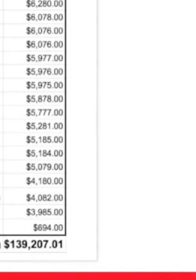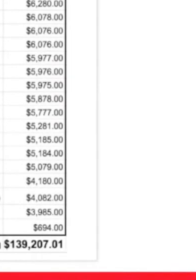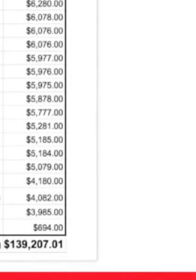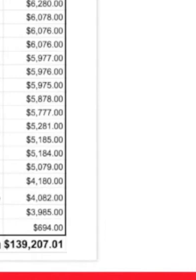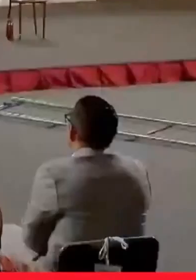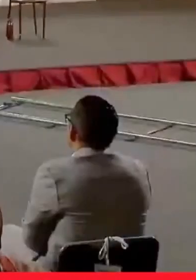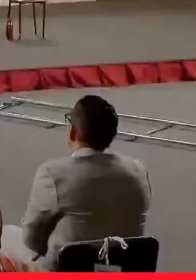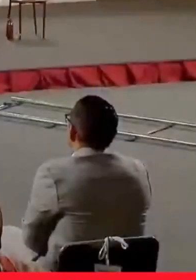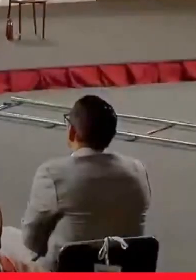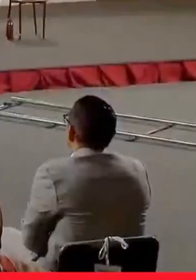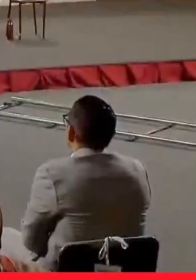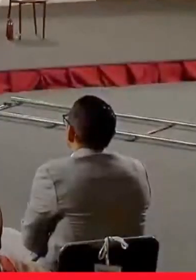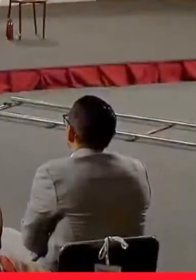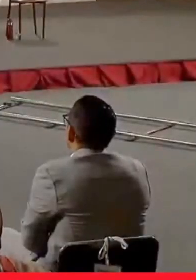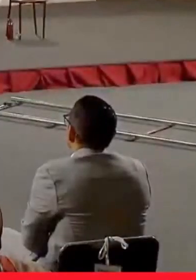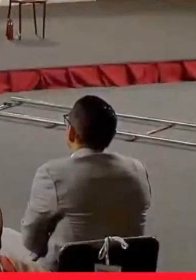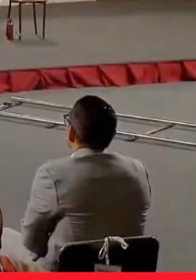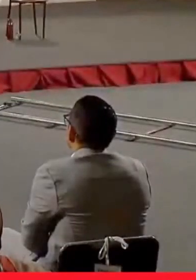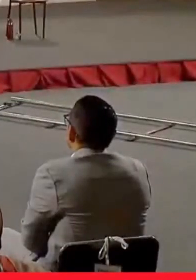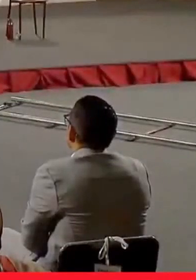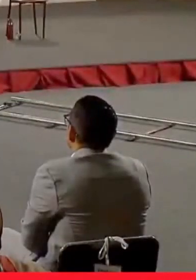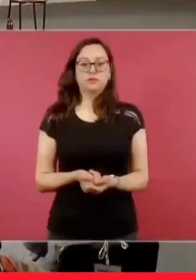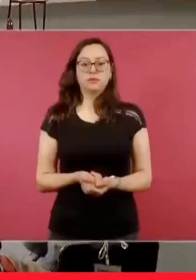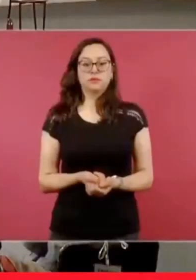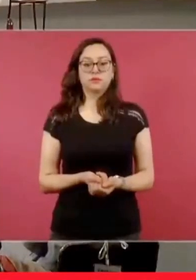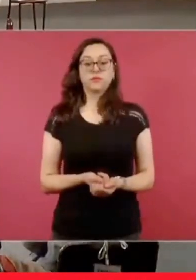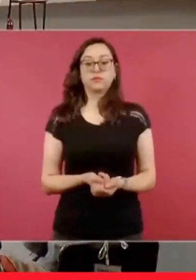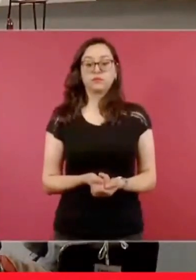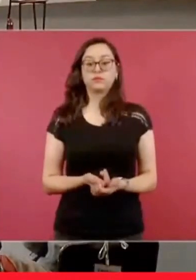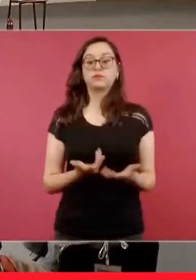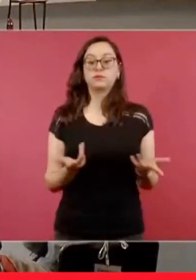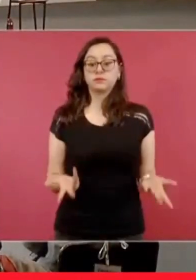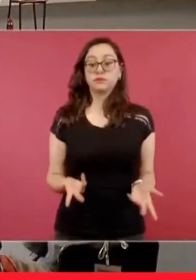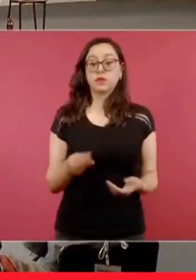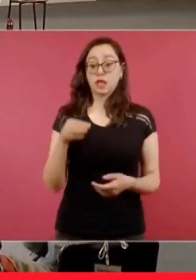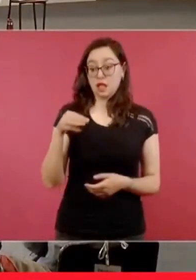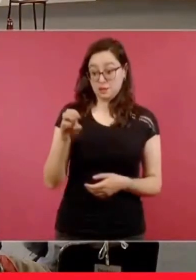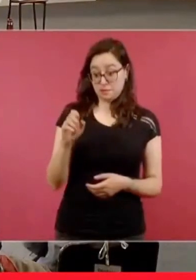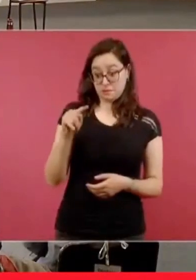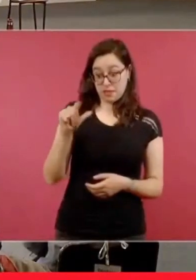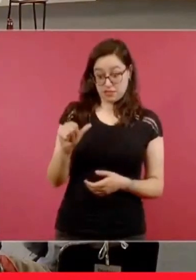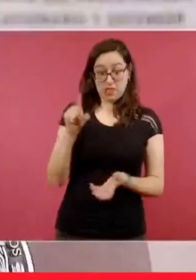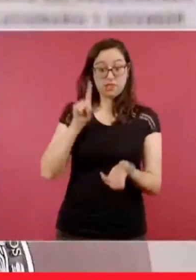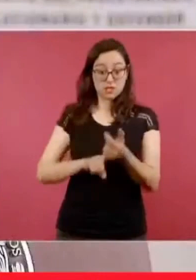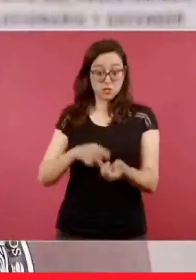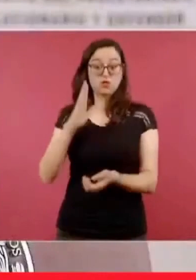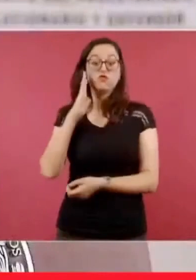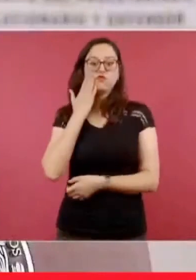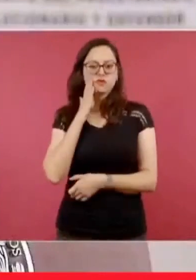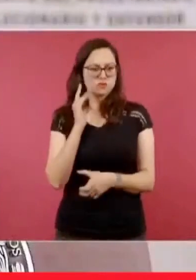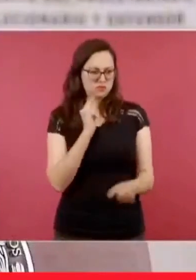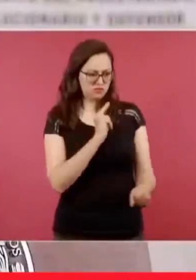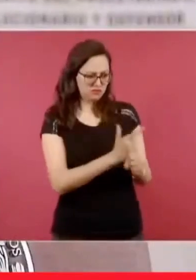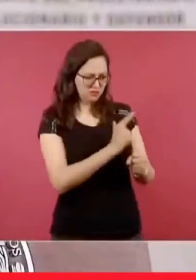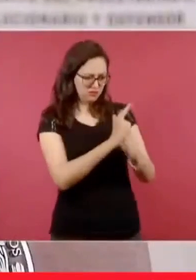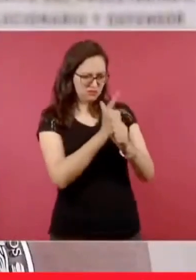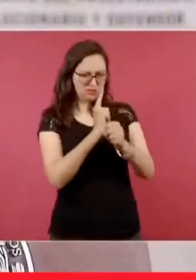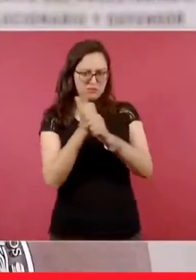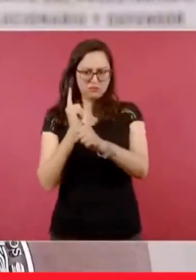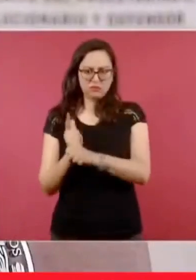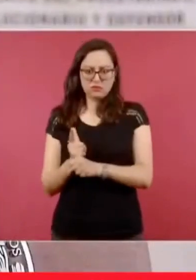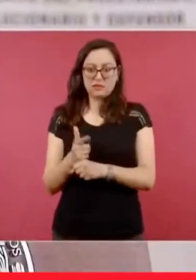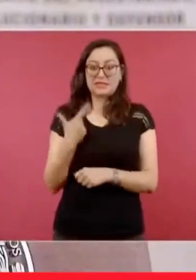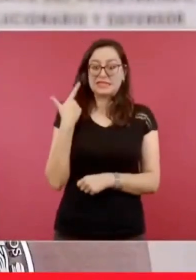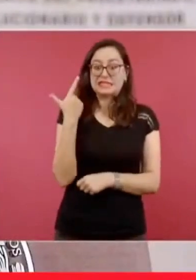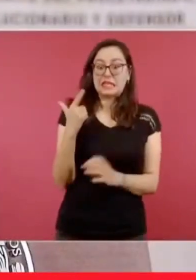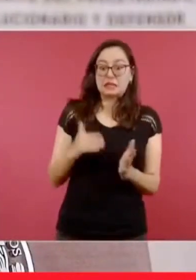los 7 millones de pesos ya denunciados como guerra sucia en Meta, es decir, Facebook. A la cifra